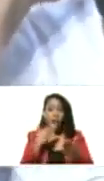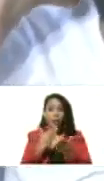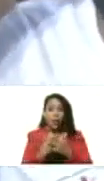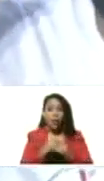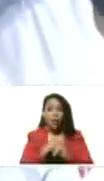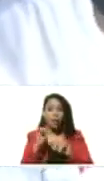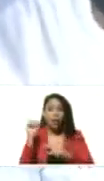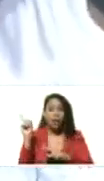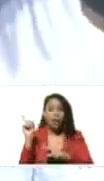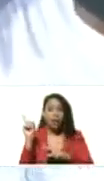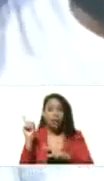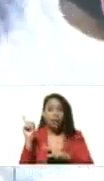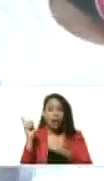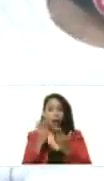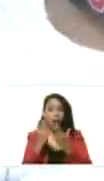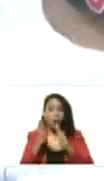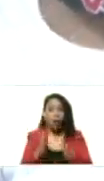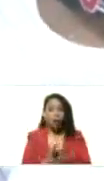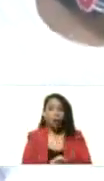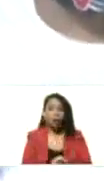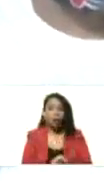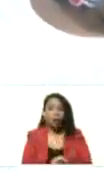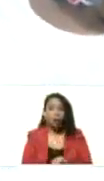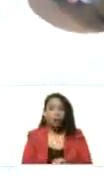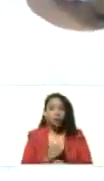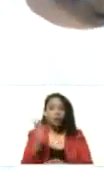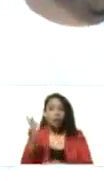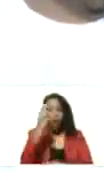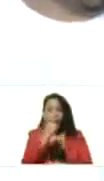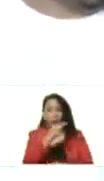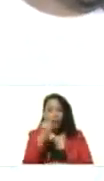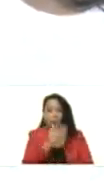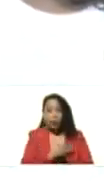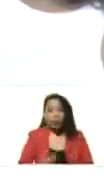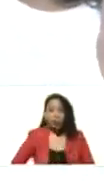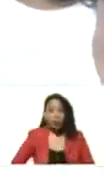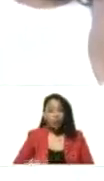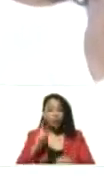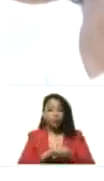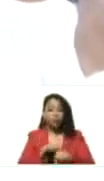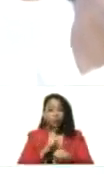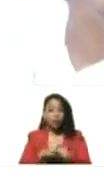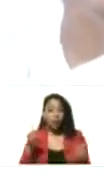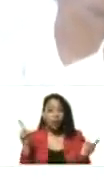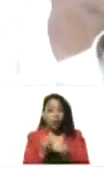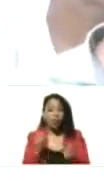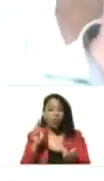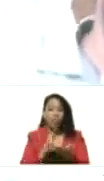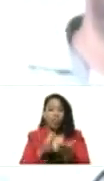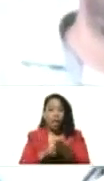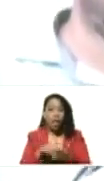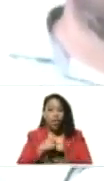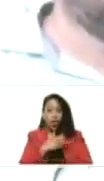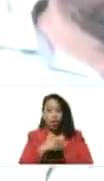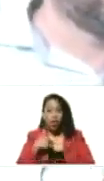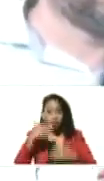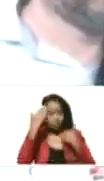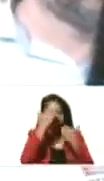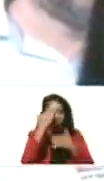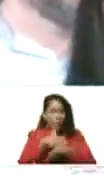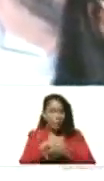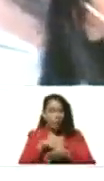culminar esa escuela. Usted se comprometió, presidente, y en tiempo récord. De verdad, yo quiero saludar al